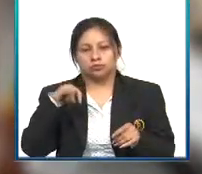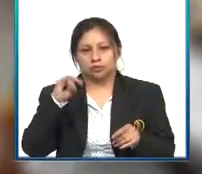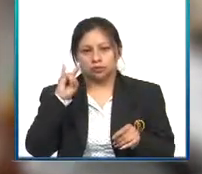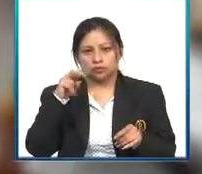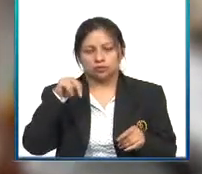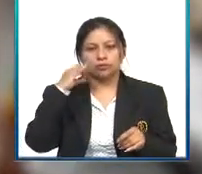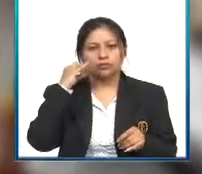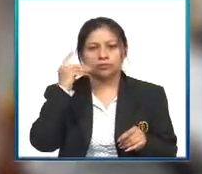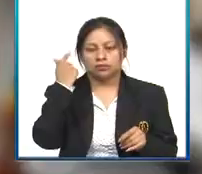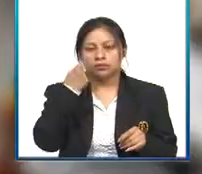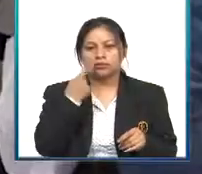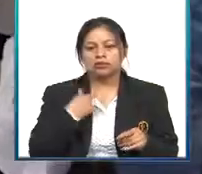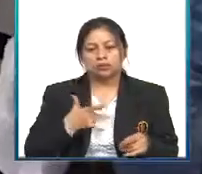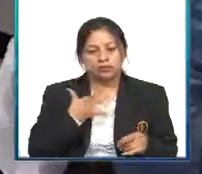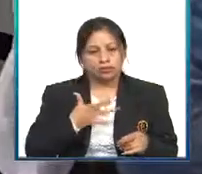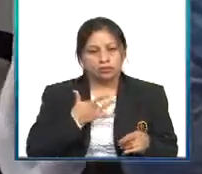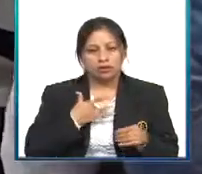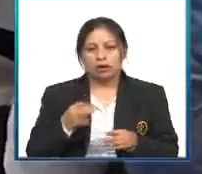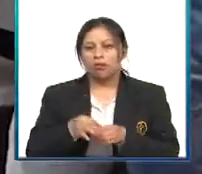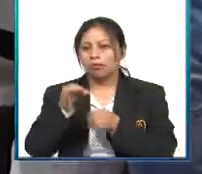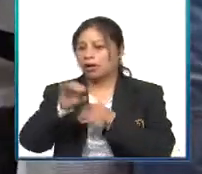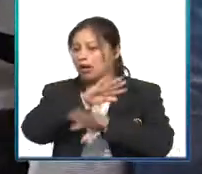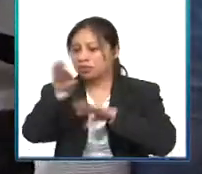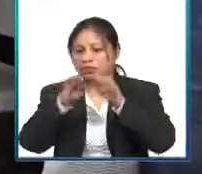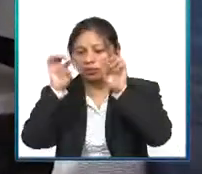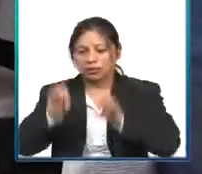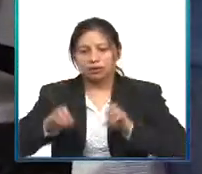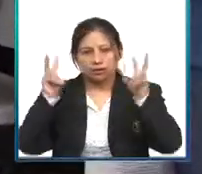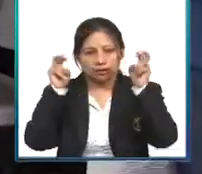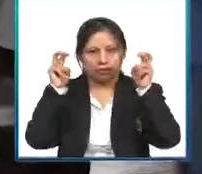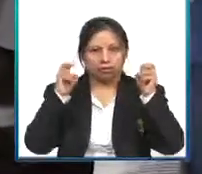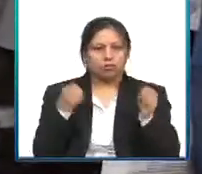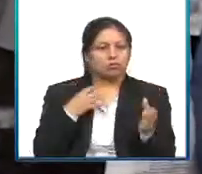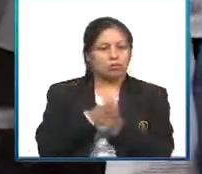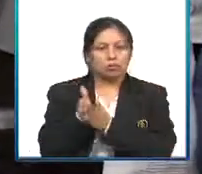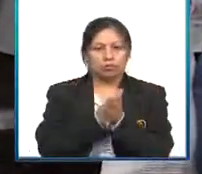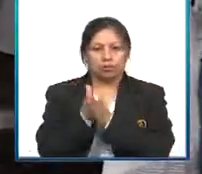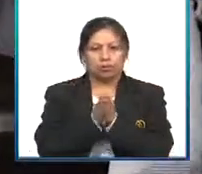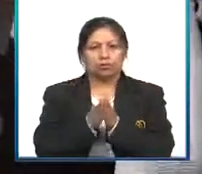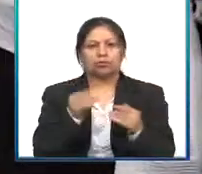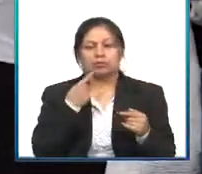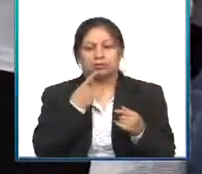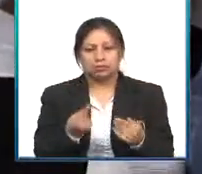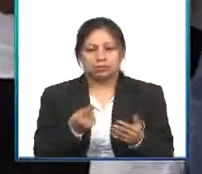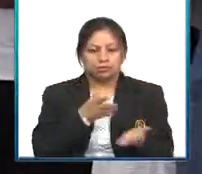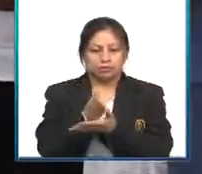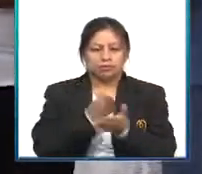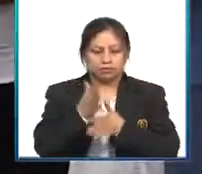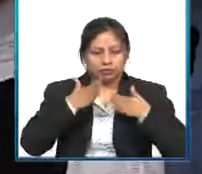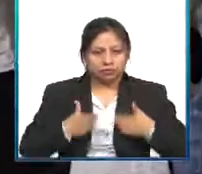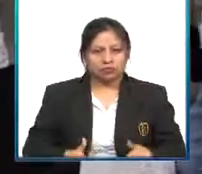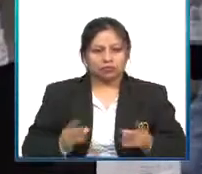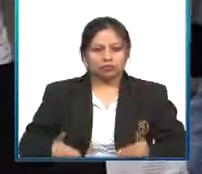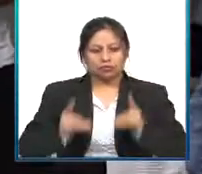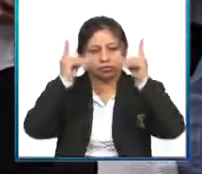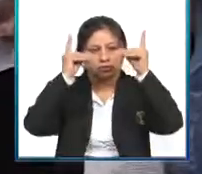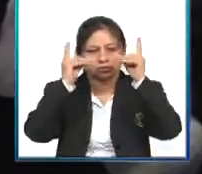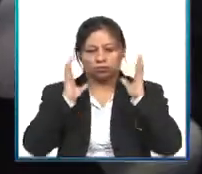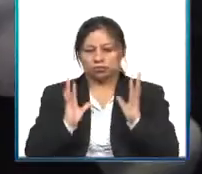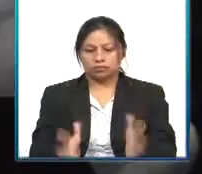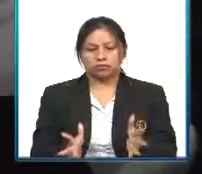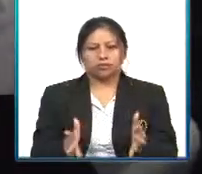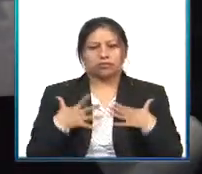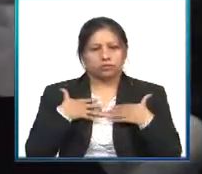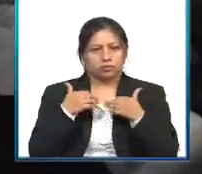la oportunidad de sensibilizar al público en general sobre temas de gran interés, tales como lo son derechos humanos, el desarrollo sostenible